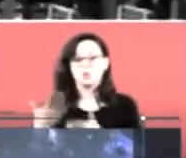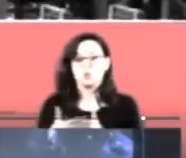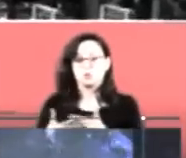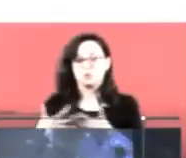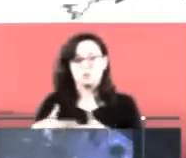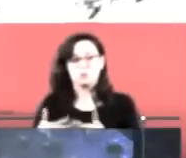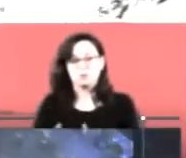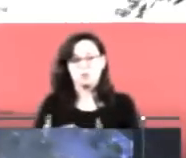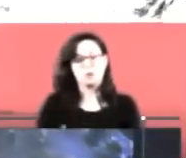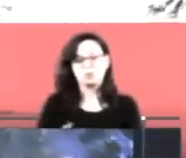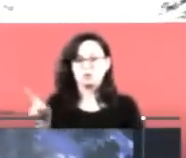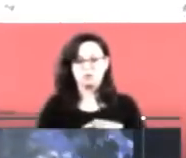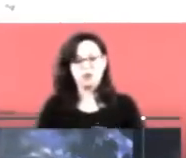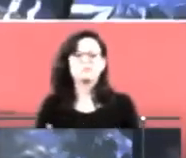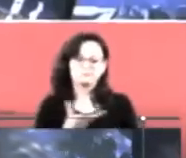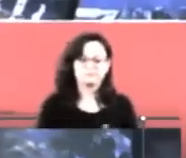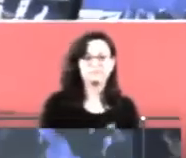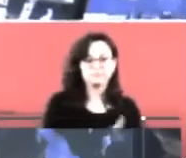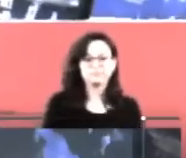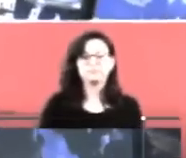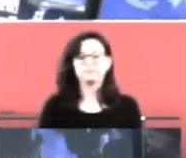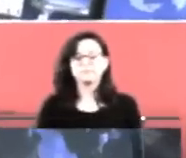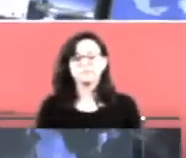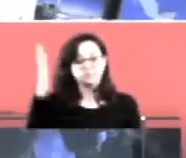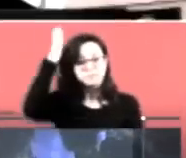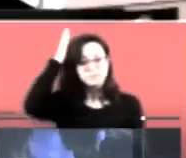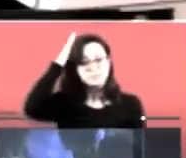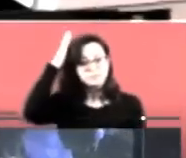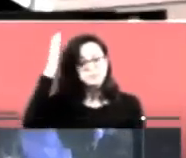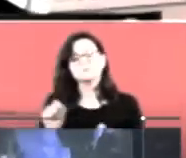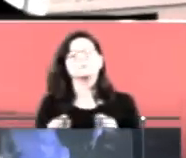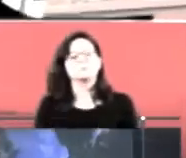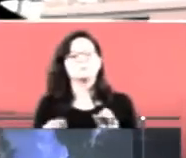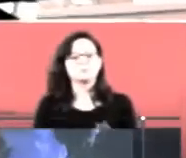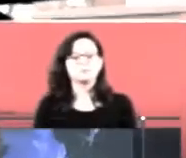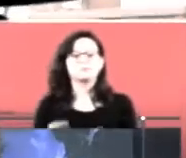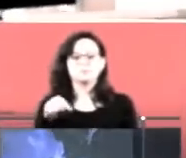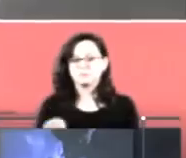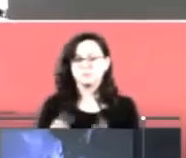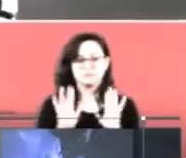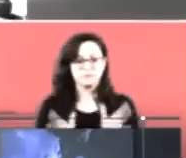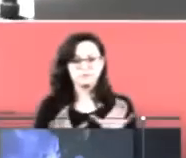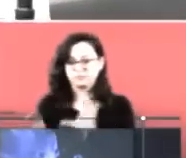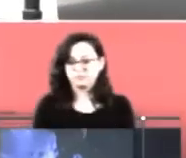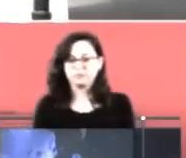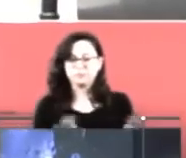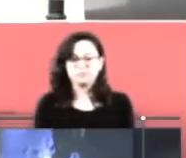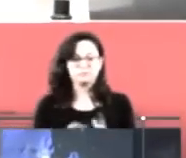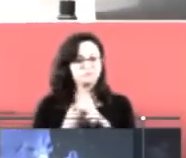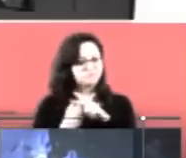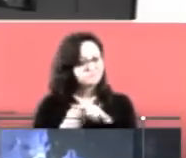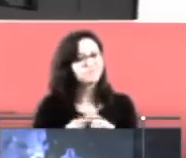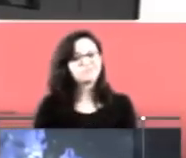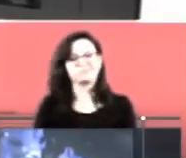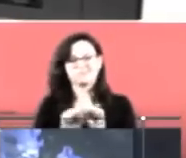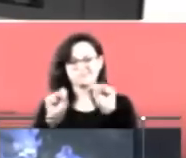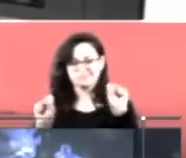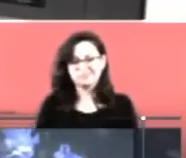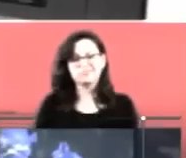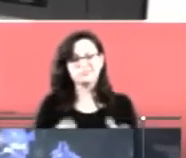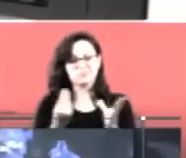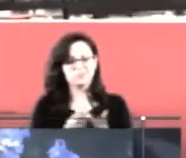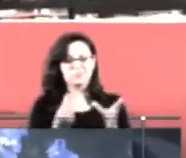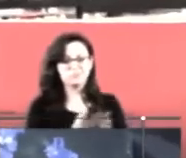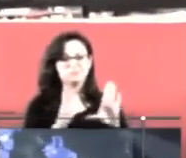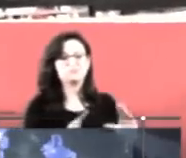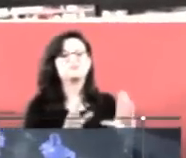eléctricas, pues obras externas asociadas. Es muchísimo trabajo y que se ha hecho en un tiempo récord, que la mano de obra, el 100% de la mano de